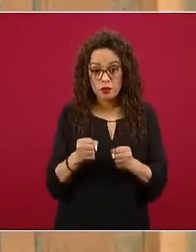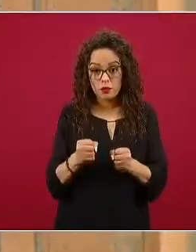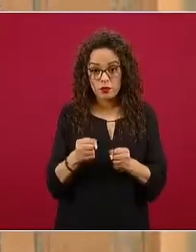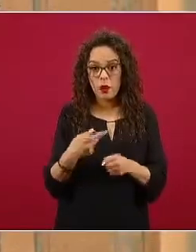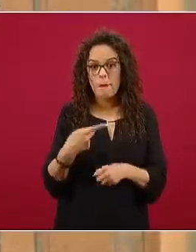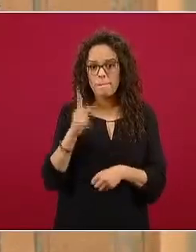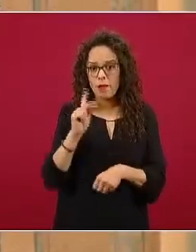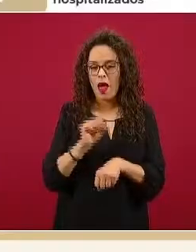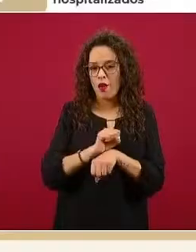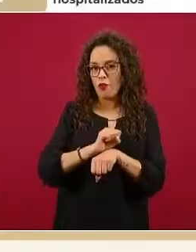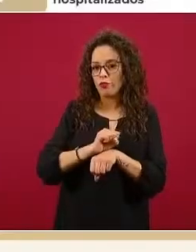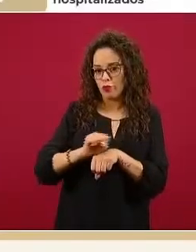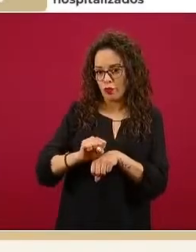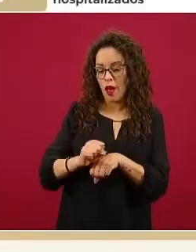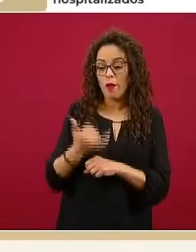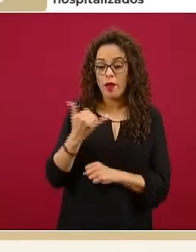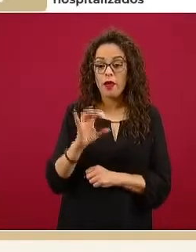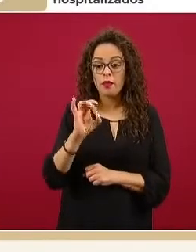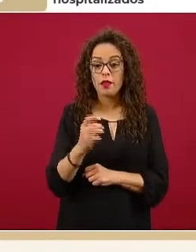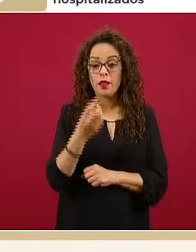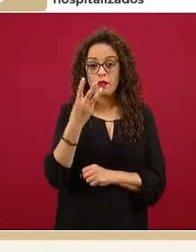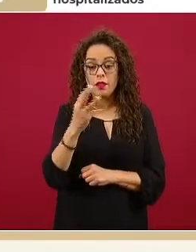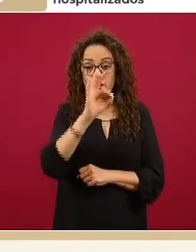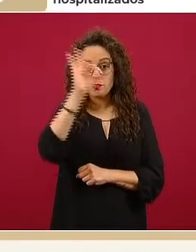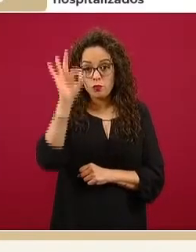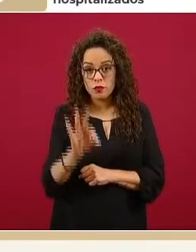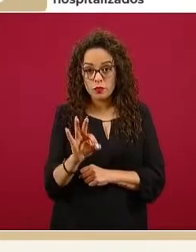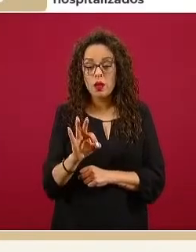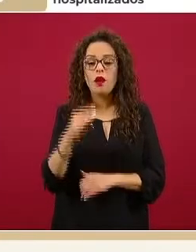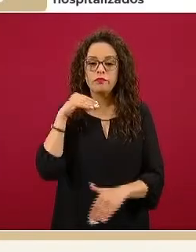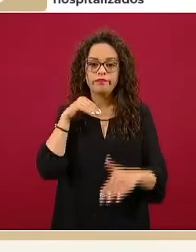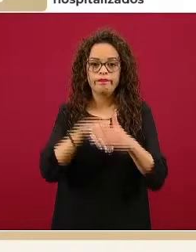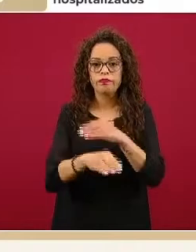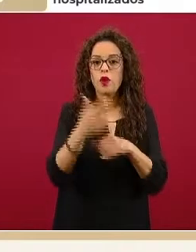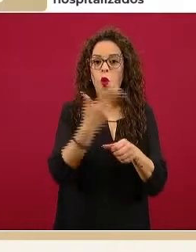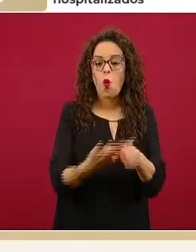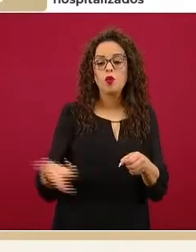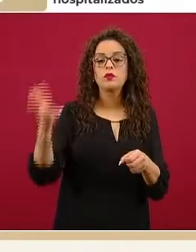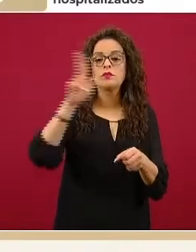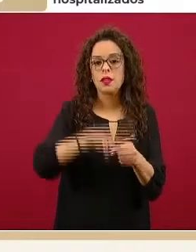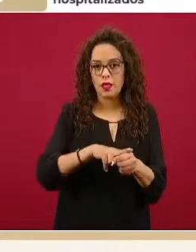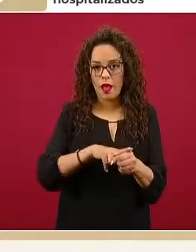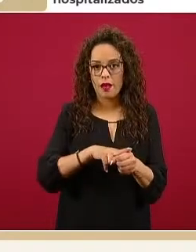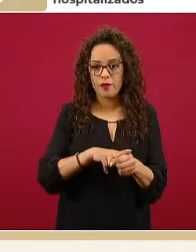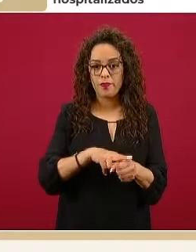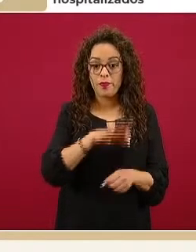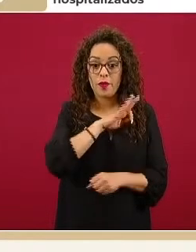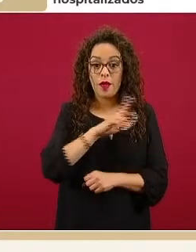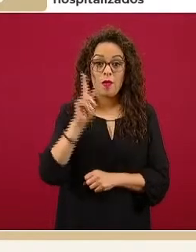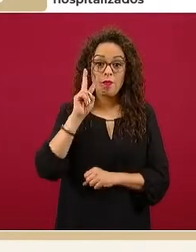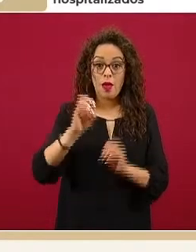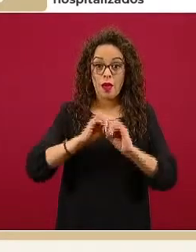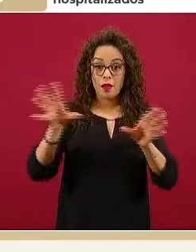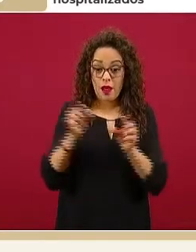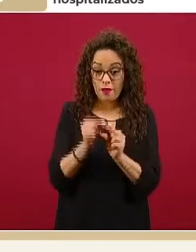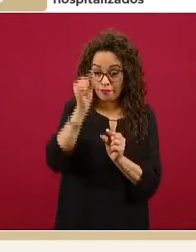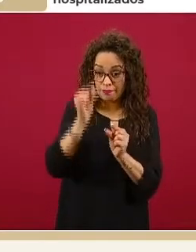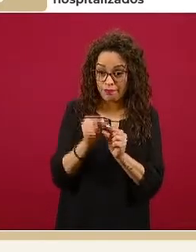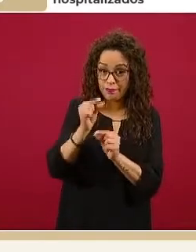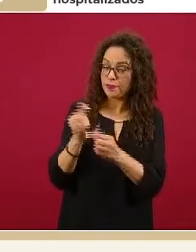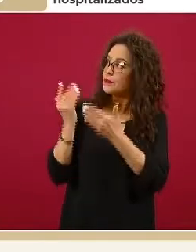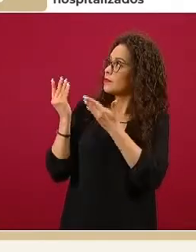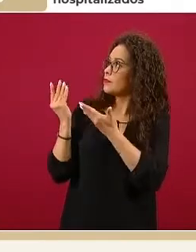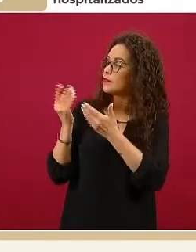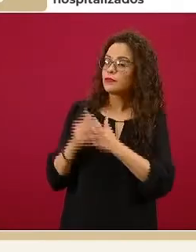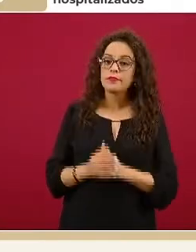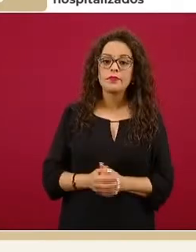ambulatorios y el 33% casos confirmados hospitalizados. Si ustedes observan esta gráfica, pueden observar cómo